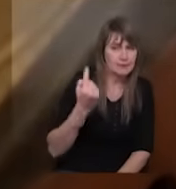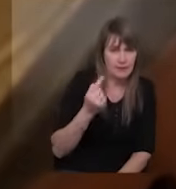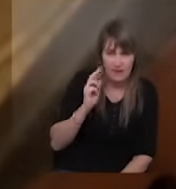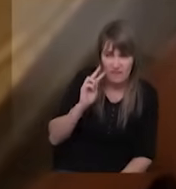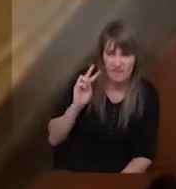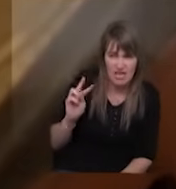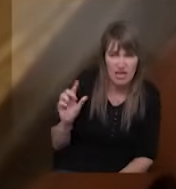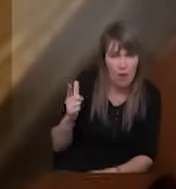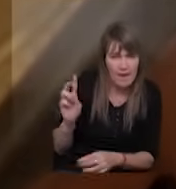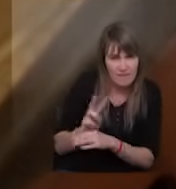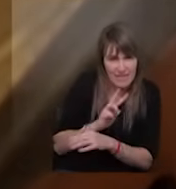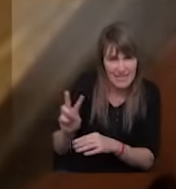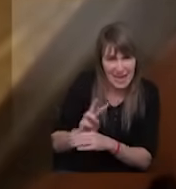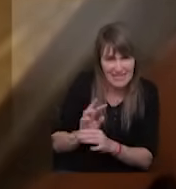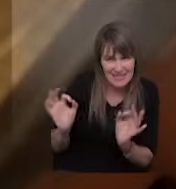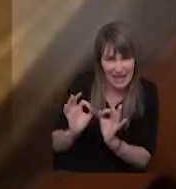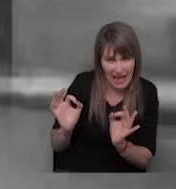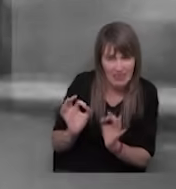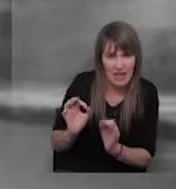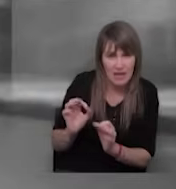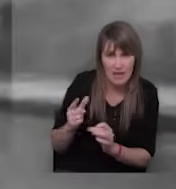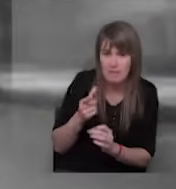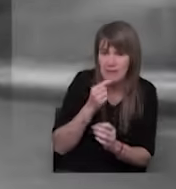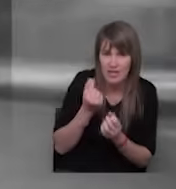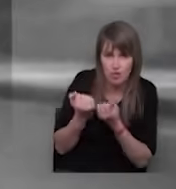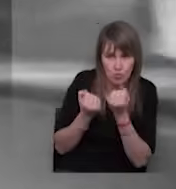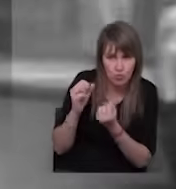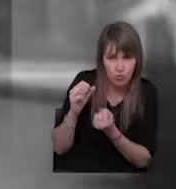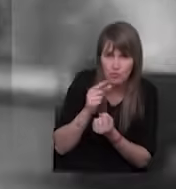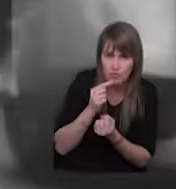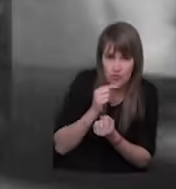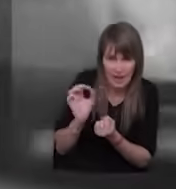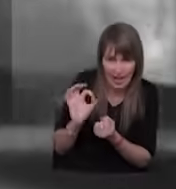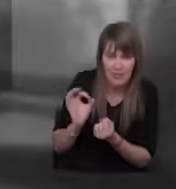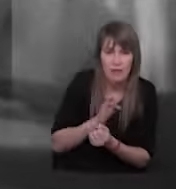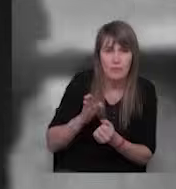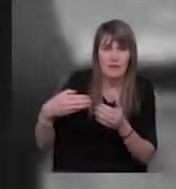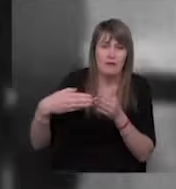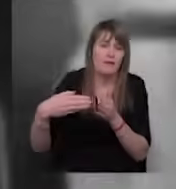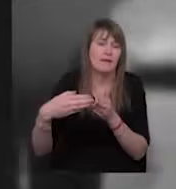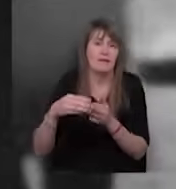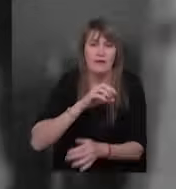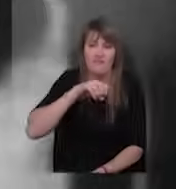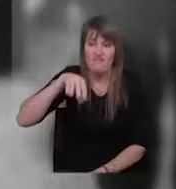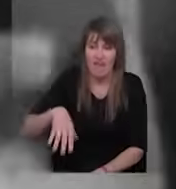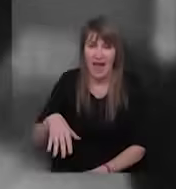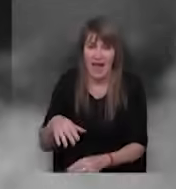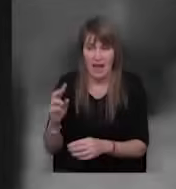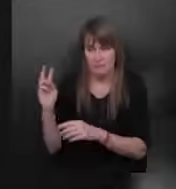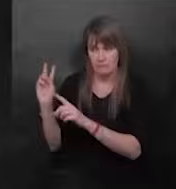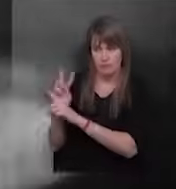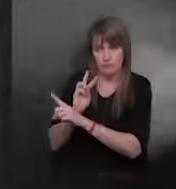había vigilancia ni patrullaje. Estacionamos el coche en la esquina de la casa, bajando yo con Rodao de